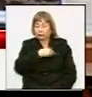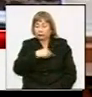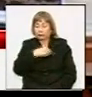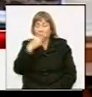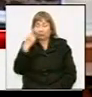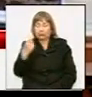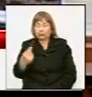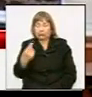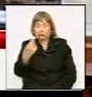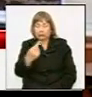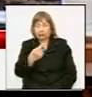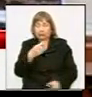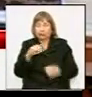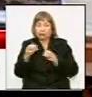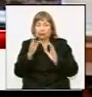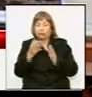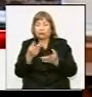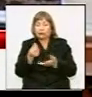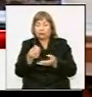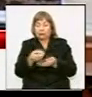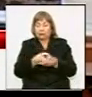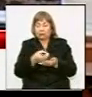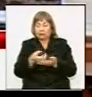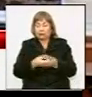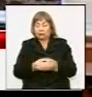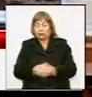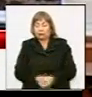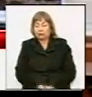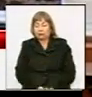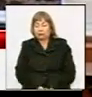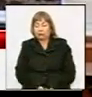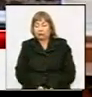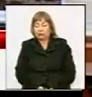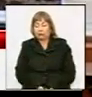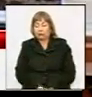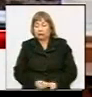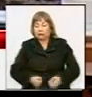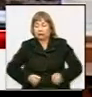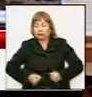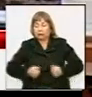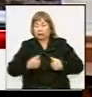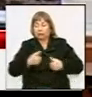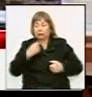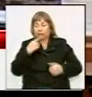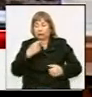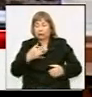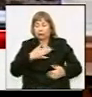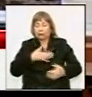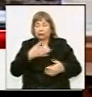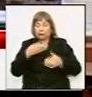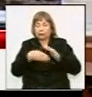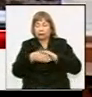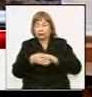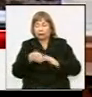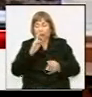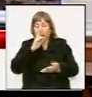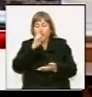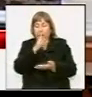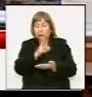cada uno de los soles que he recibido. Y vivo de eso, de mi ingreso